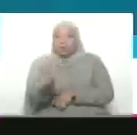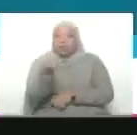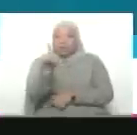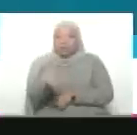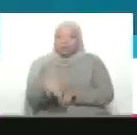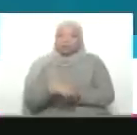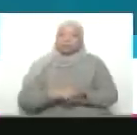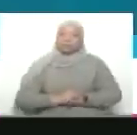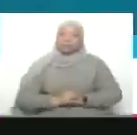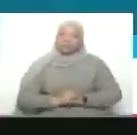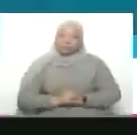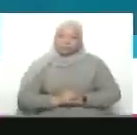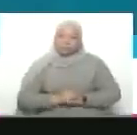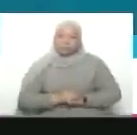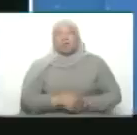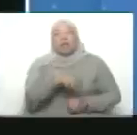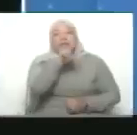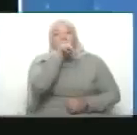amigo